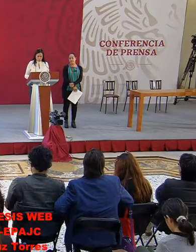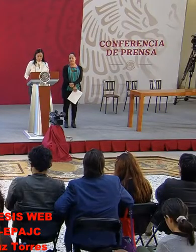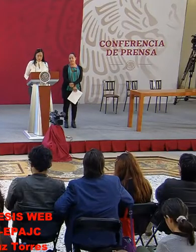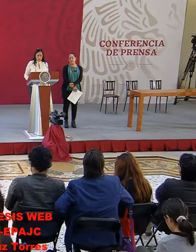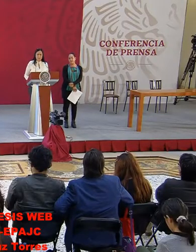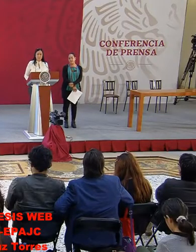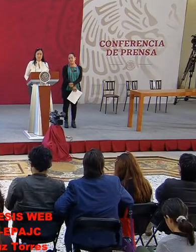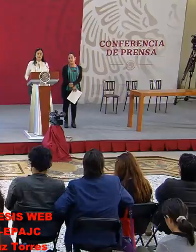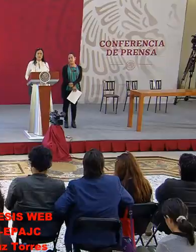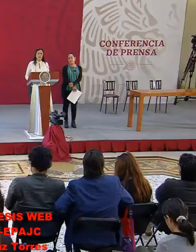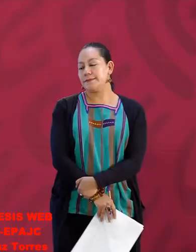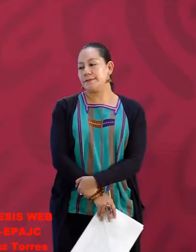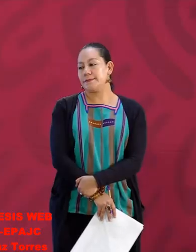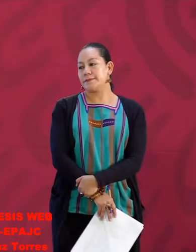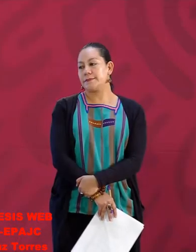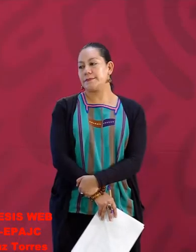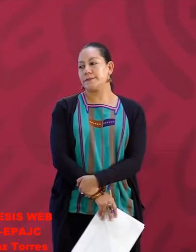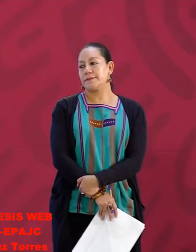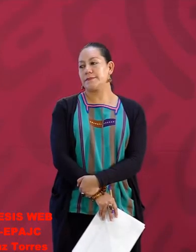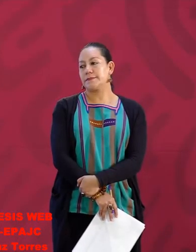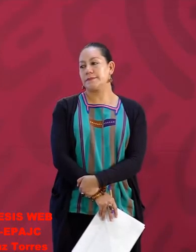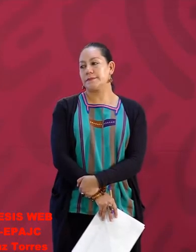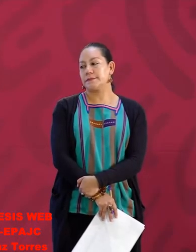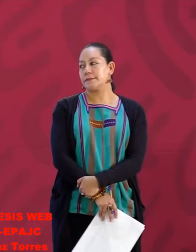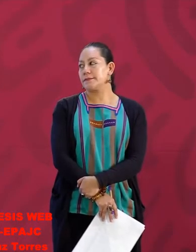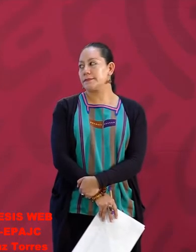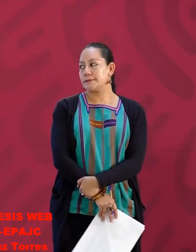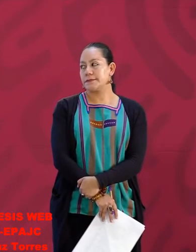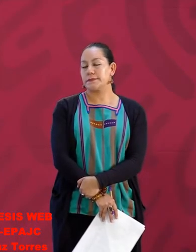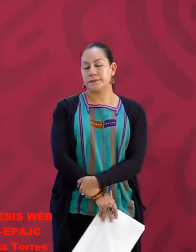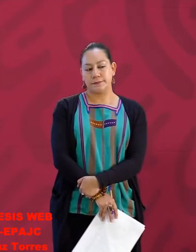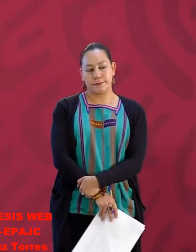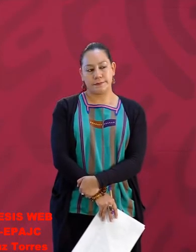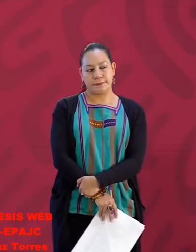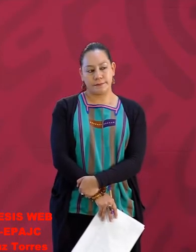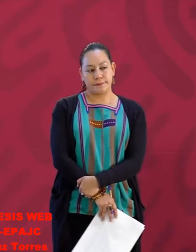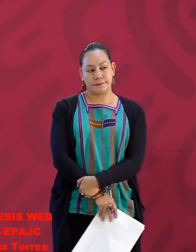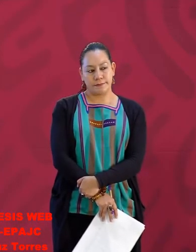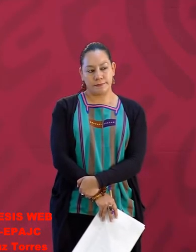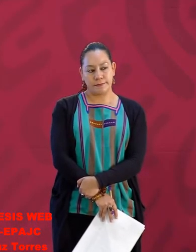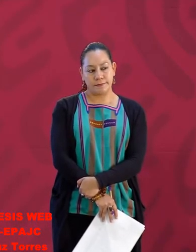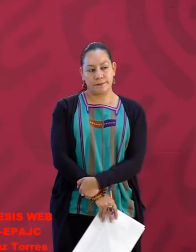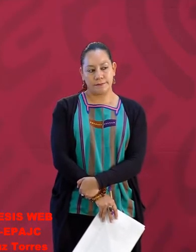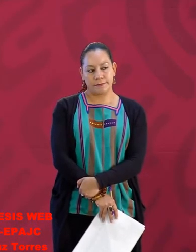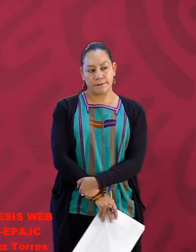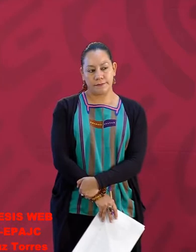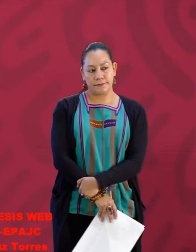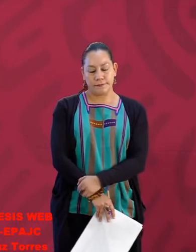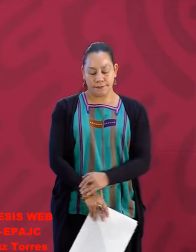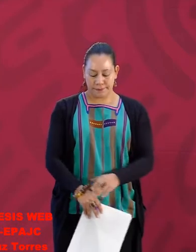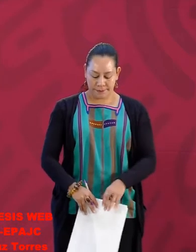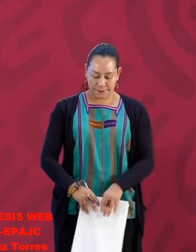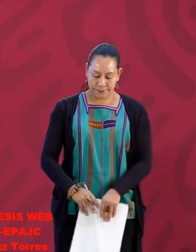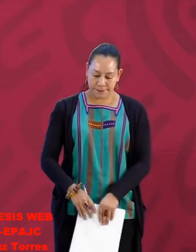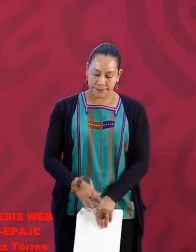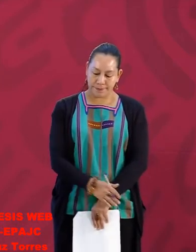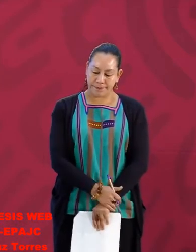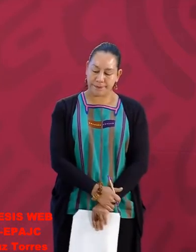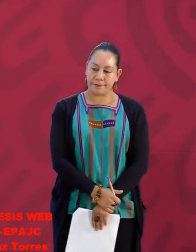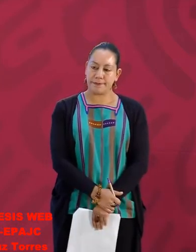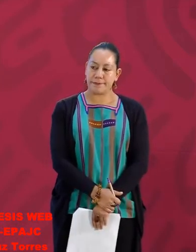como ustedes saben, la investigación pues tiene que tener la secrecía del caso, pero podríamos